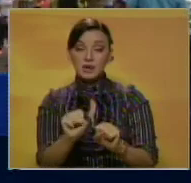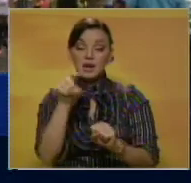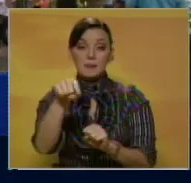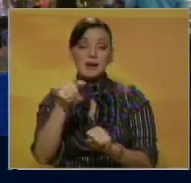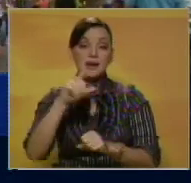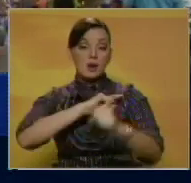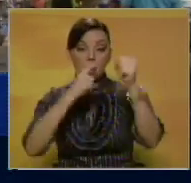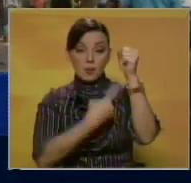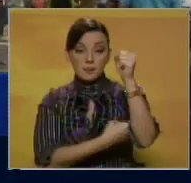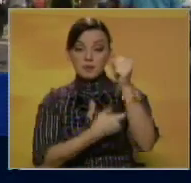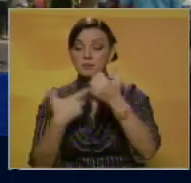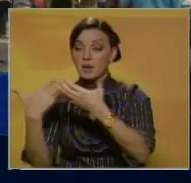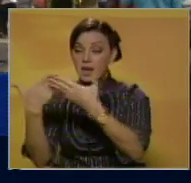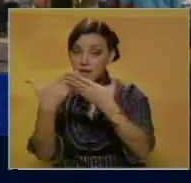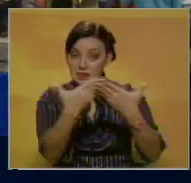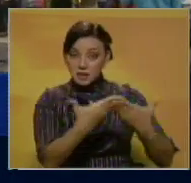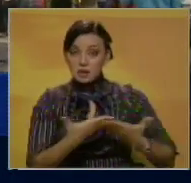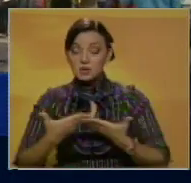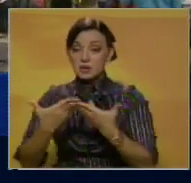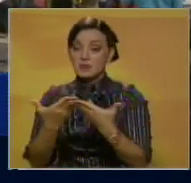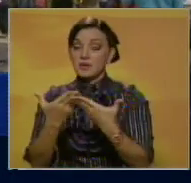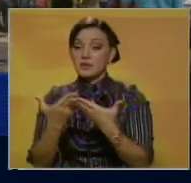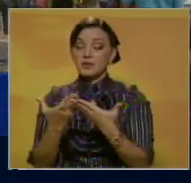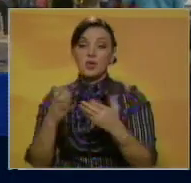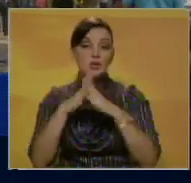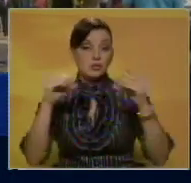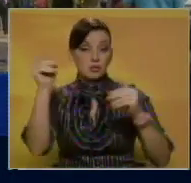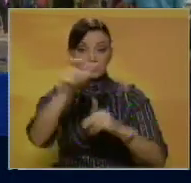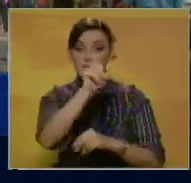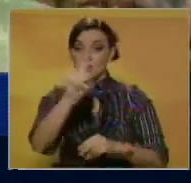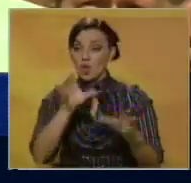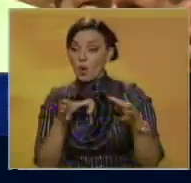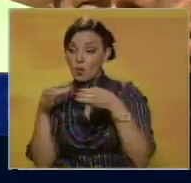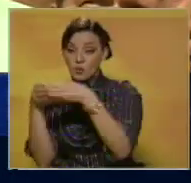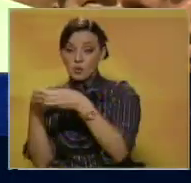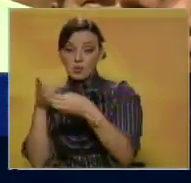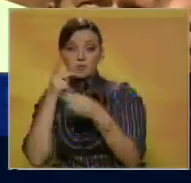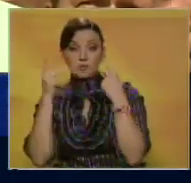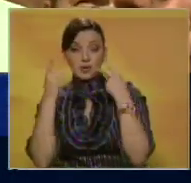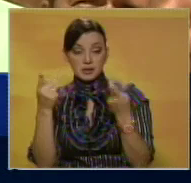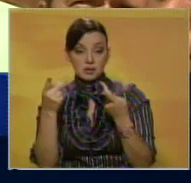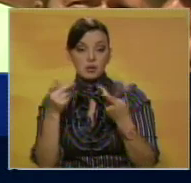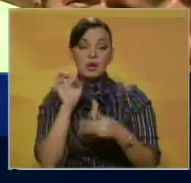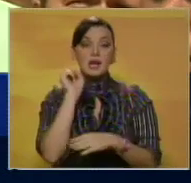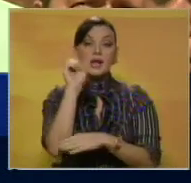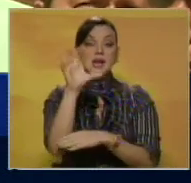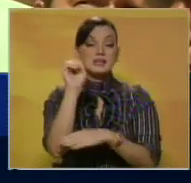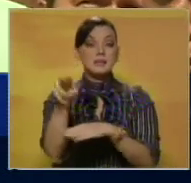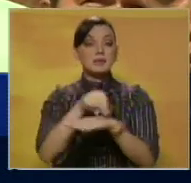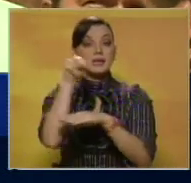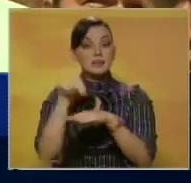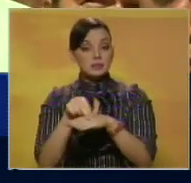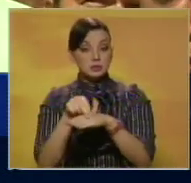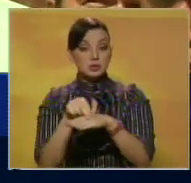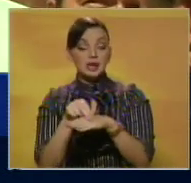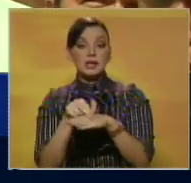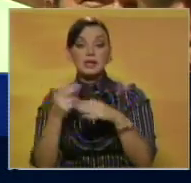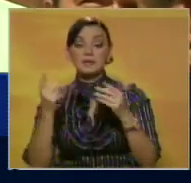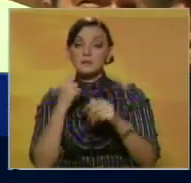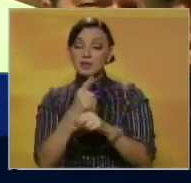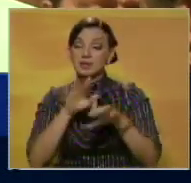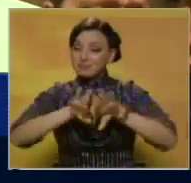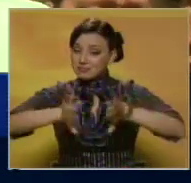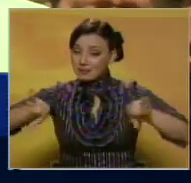estos estén al servicio de los ciudadanos y no de un partido político. Aseguró que la nueva asamblea llegará a trabajar dejando de lado el